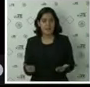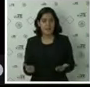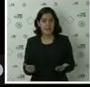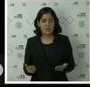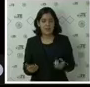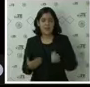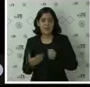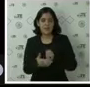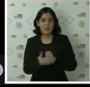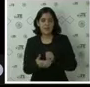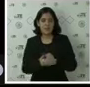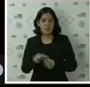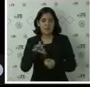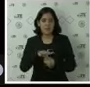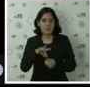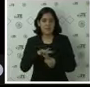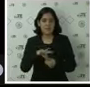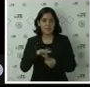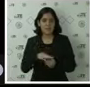proceso electoral